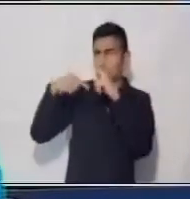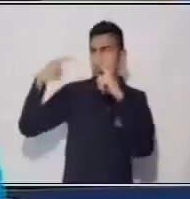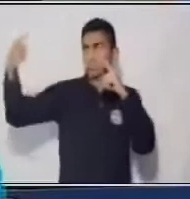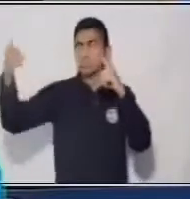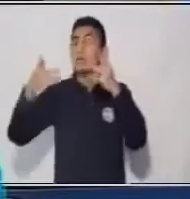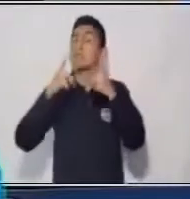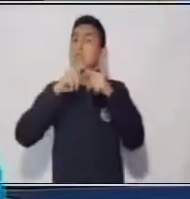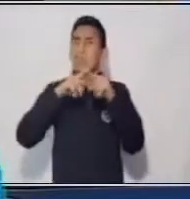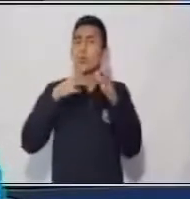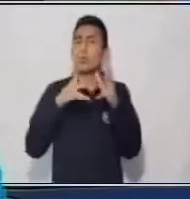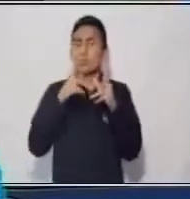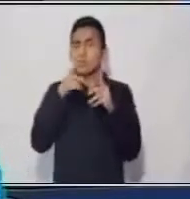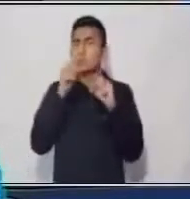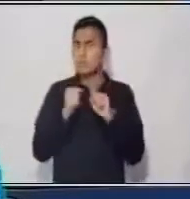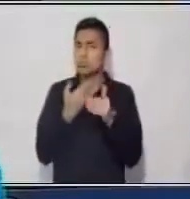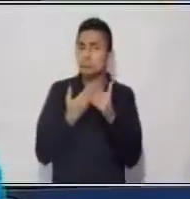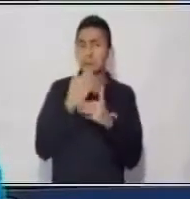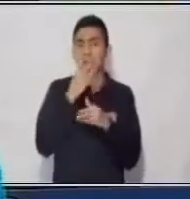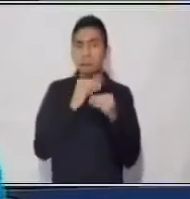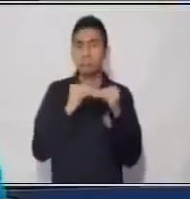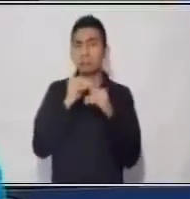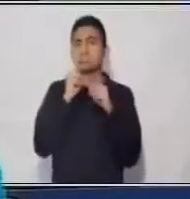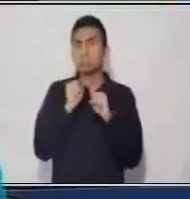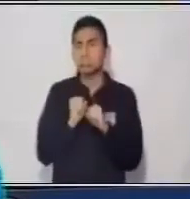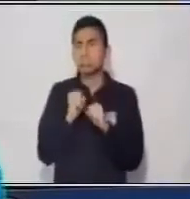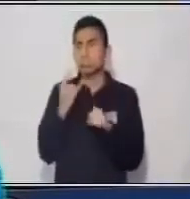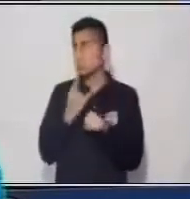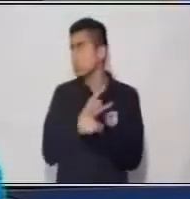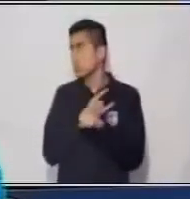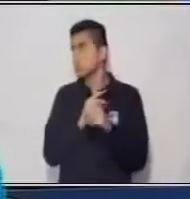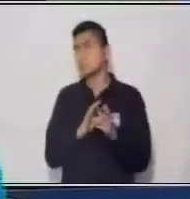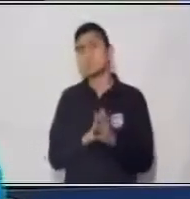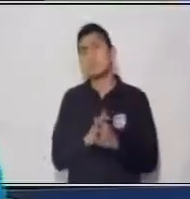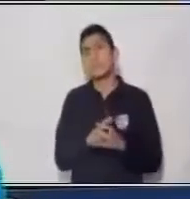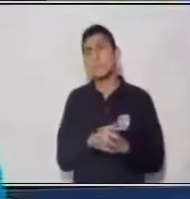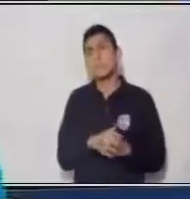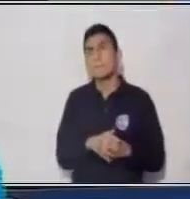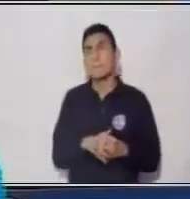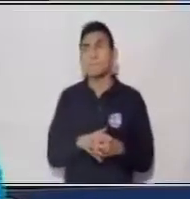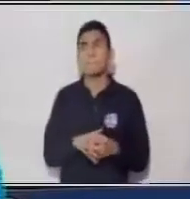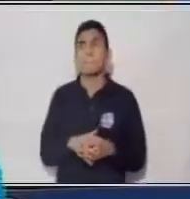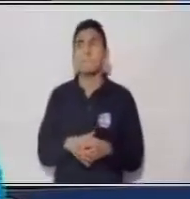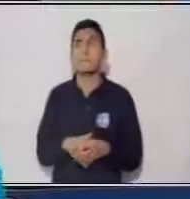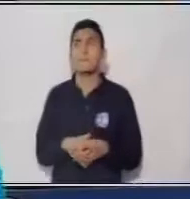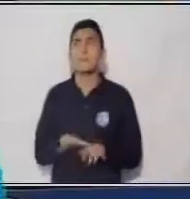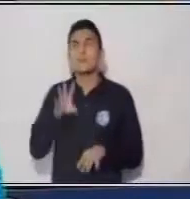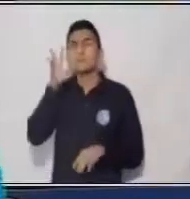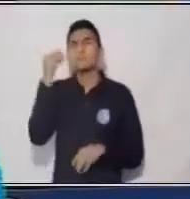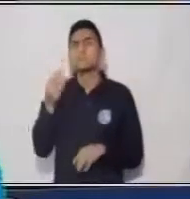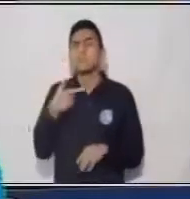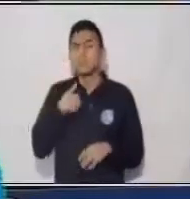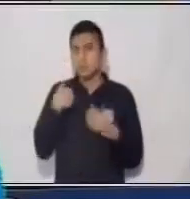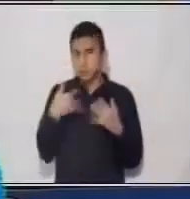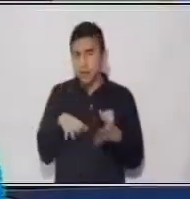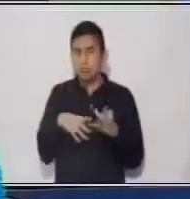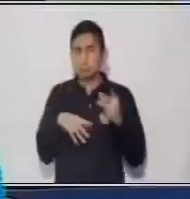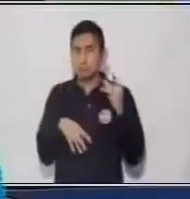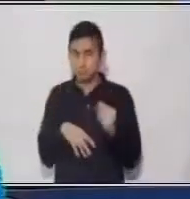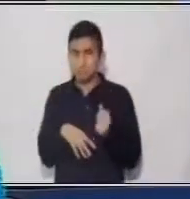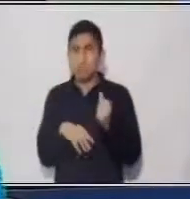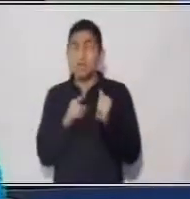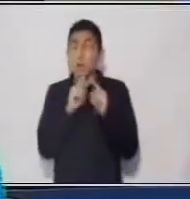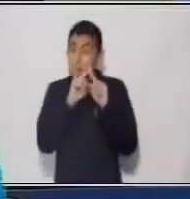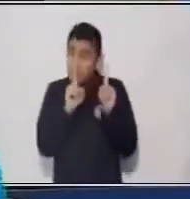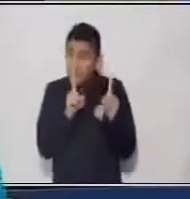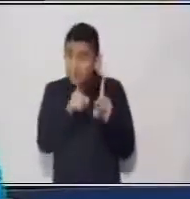la distancia crece, el tiempo baja, porque lo estoy acelerando. Pero